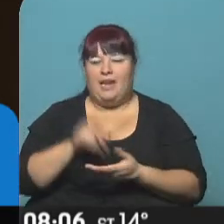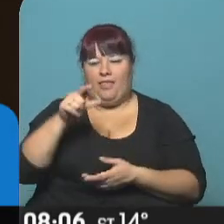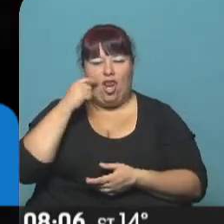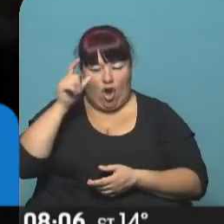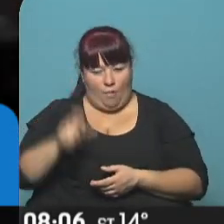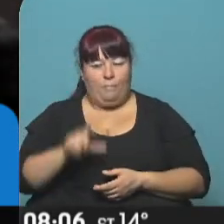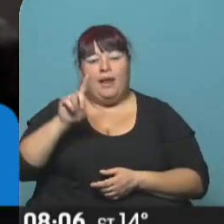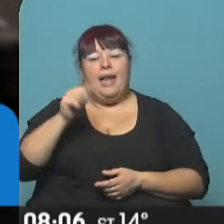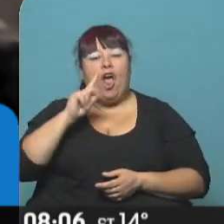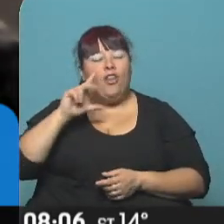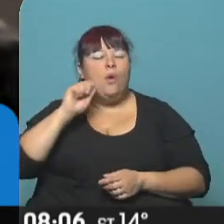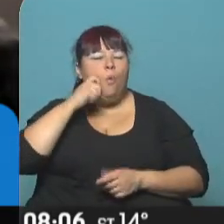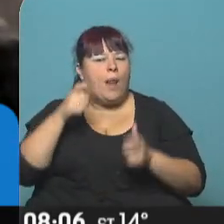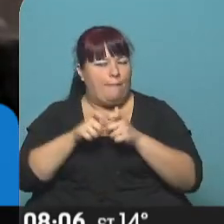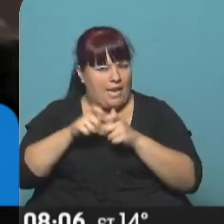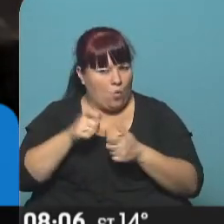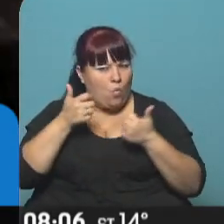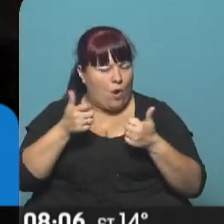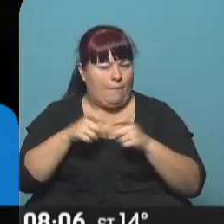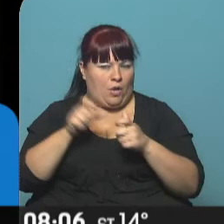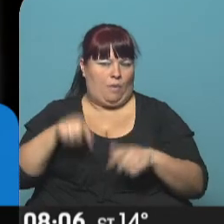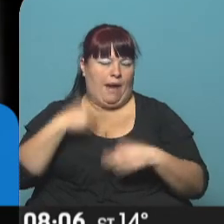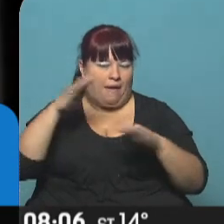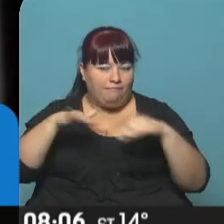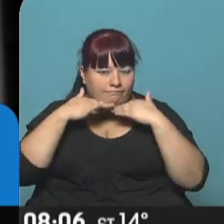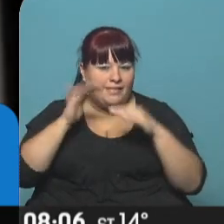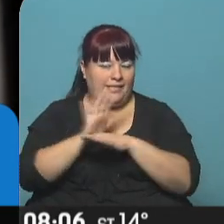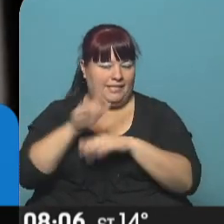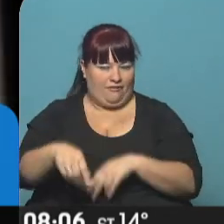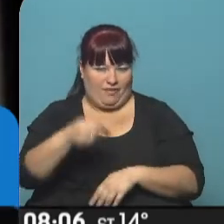hombre. La Cordillera es un gran estreno, buenísima película para ir a ver este fin de semana. Listo.